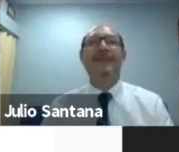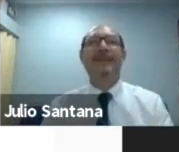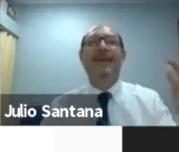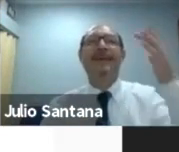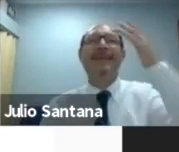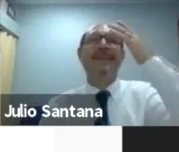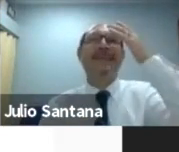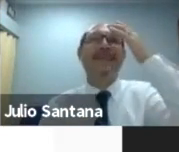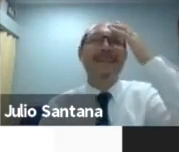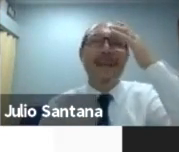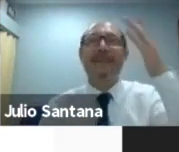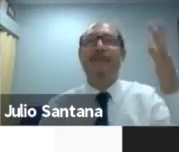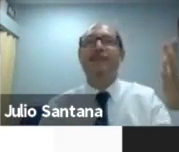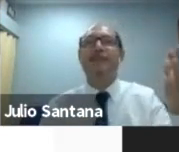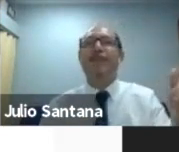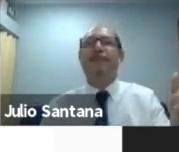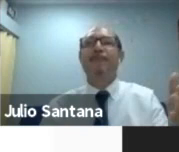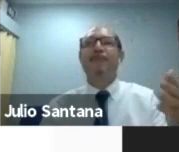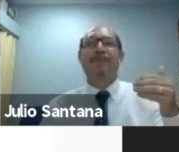estrategias digitales.